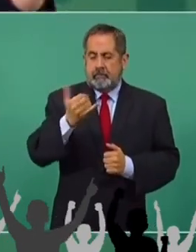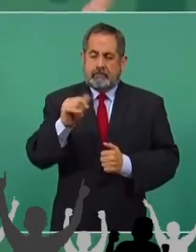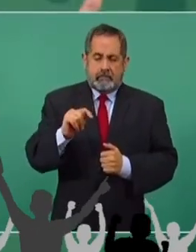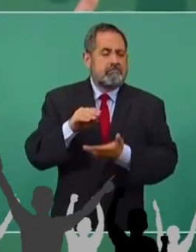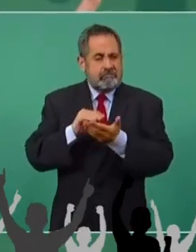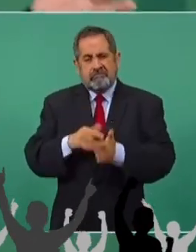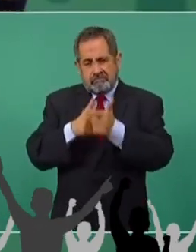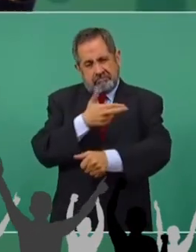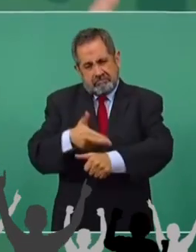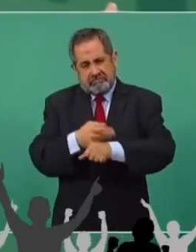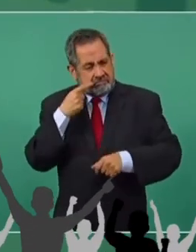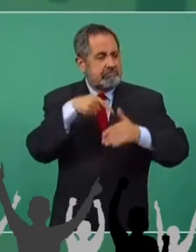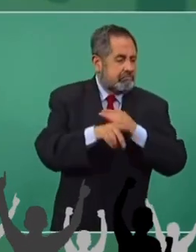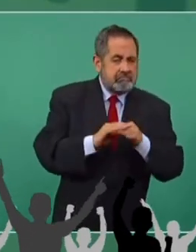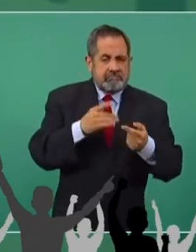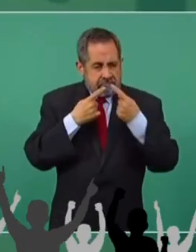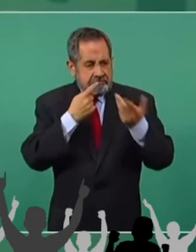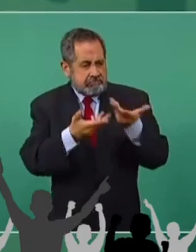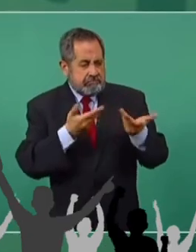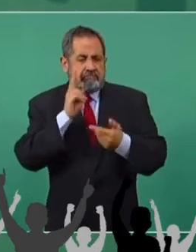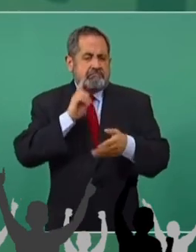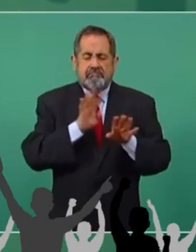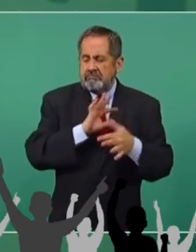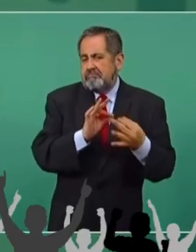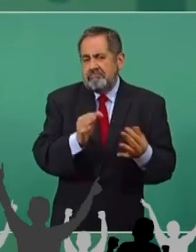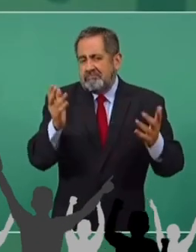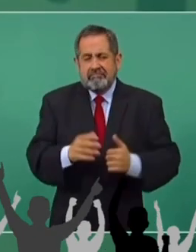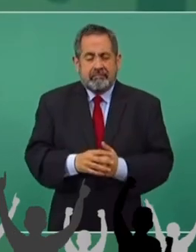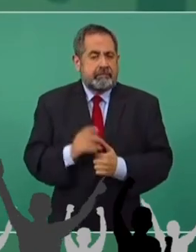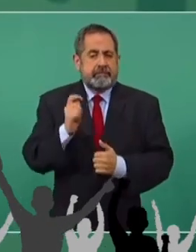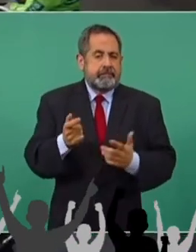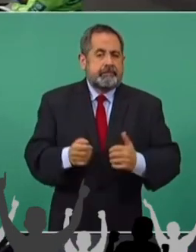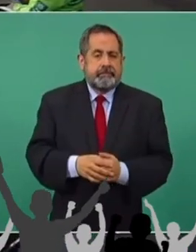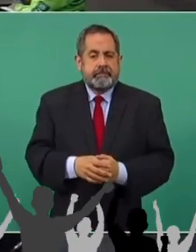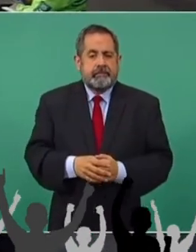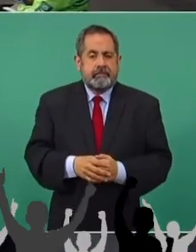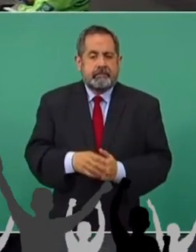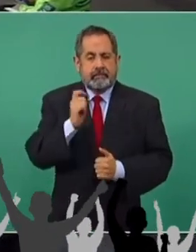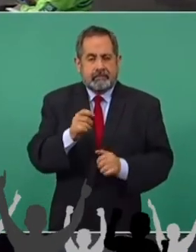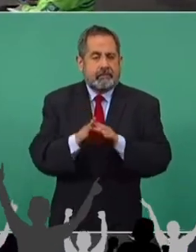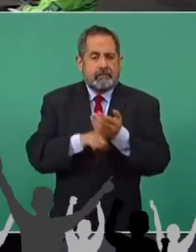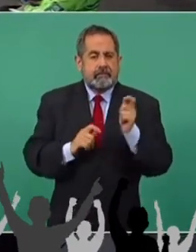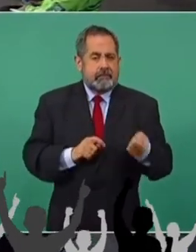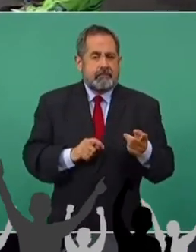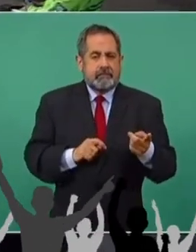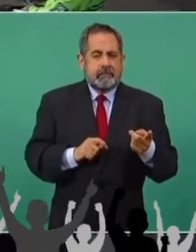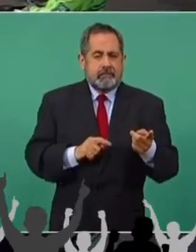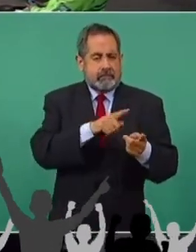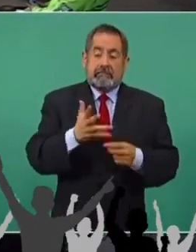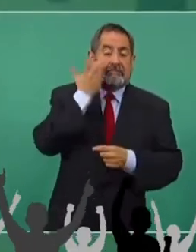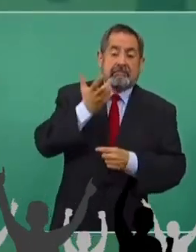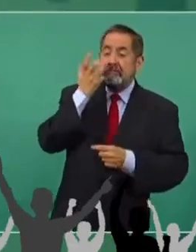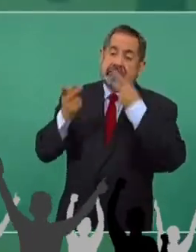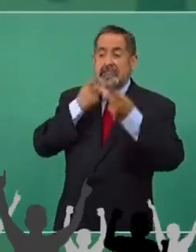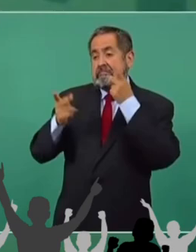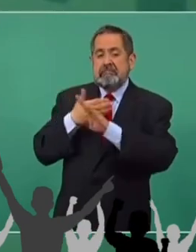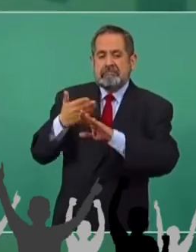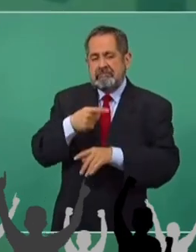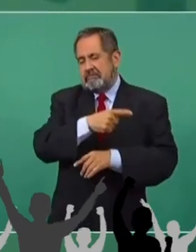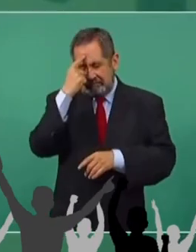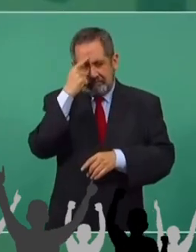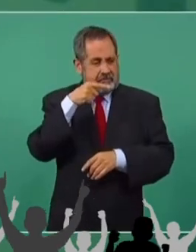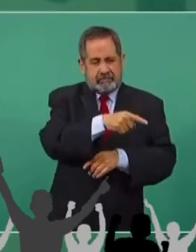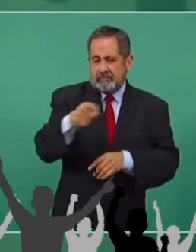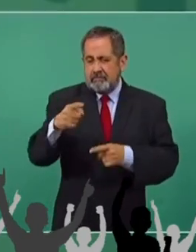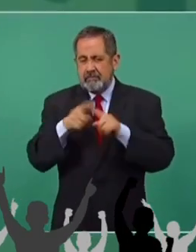siga tratando el asunto, ofreciendo diálogo, nada más, pues que no se agarren estas cosas solo por